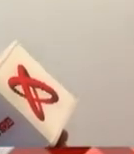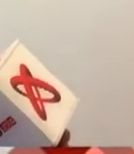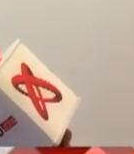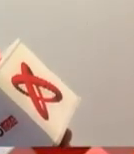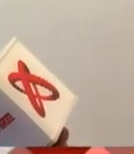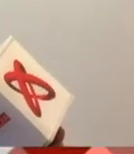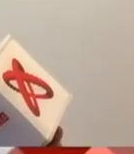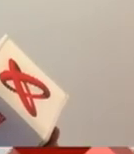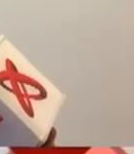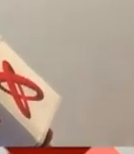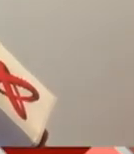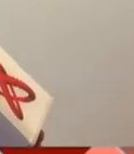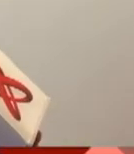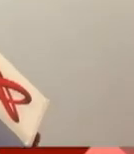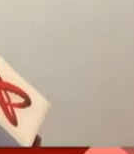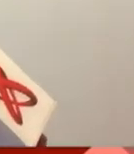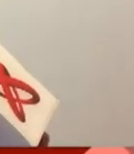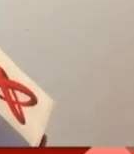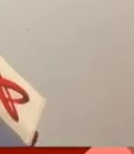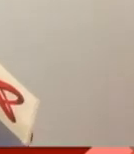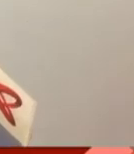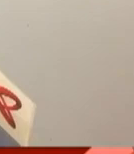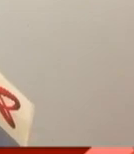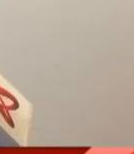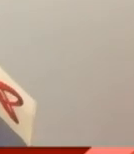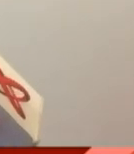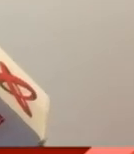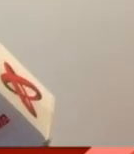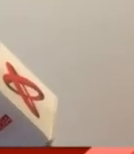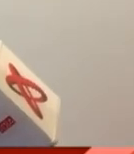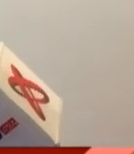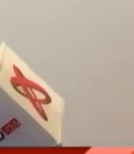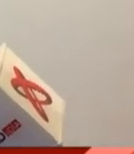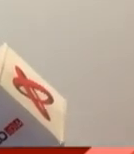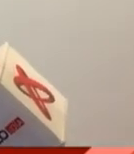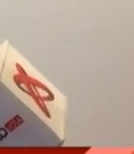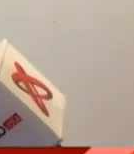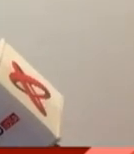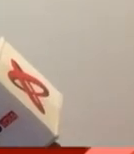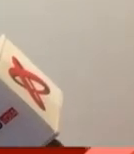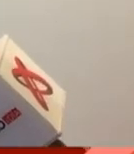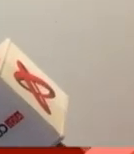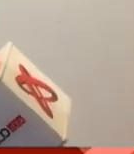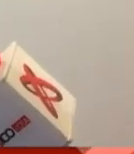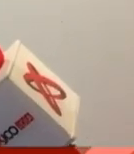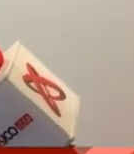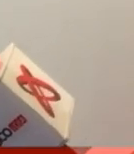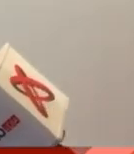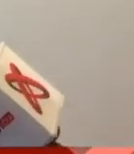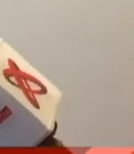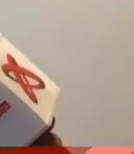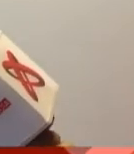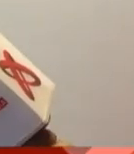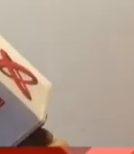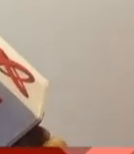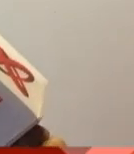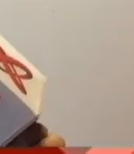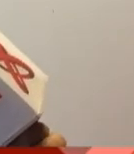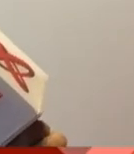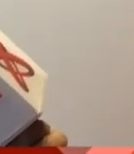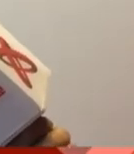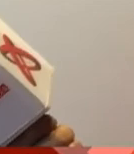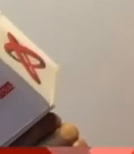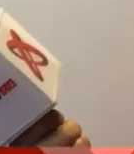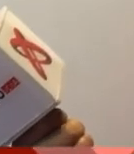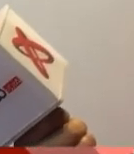y voy al mercado para experimentar todo lo que México y los mexicanos tienen que ofrecernos. Es que es